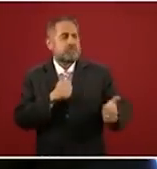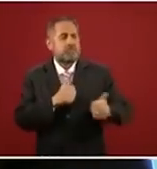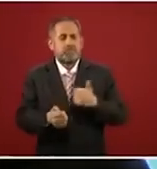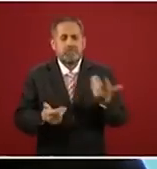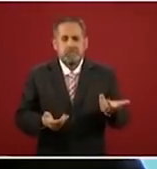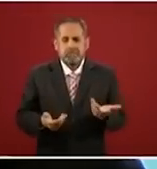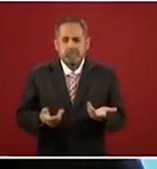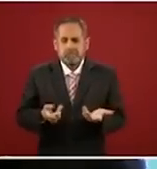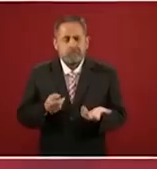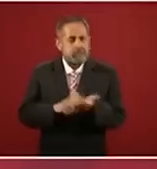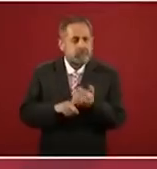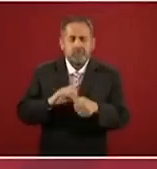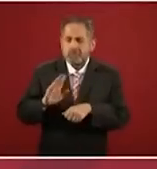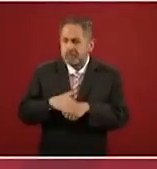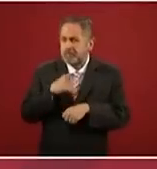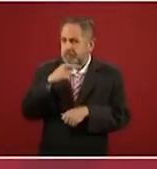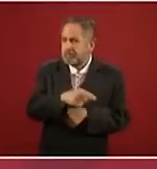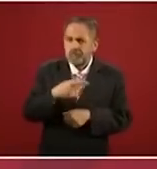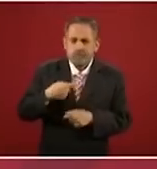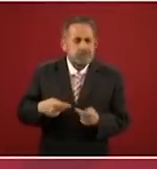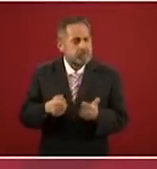que llevó a eso